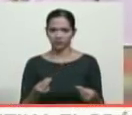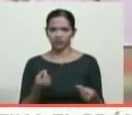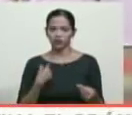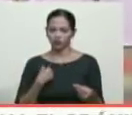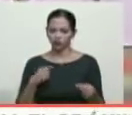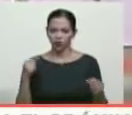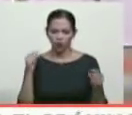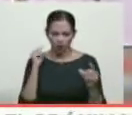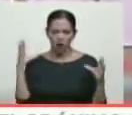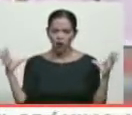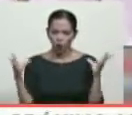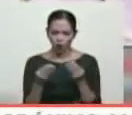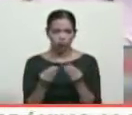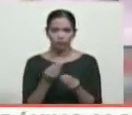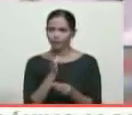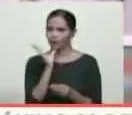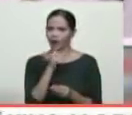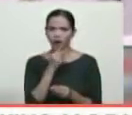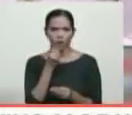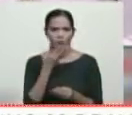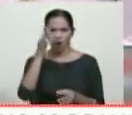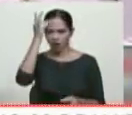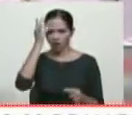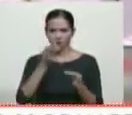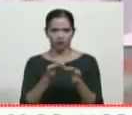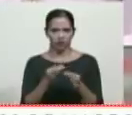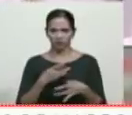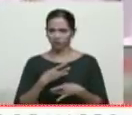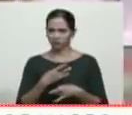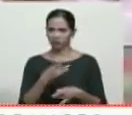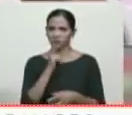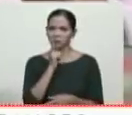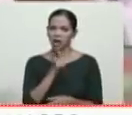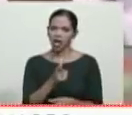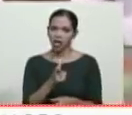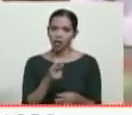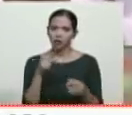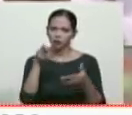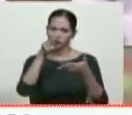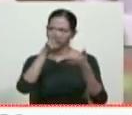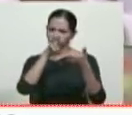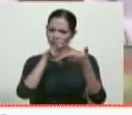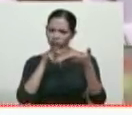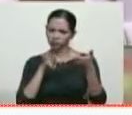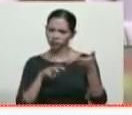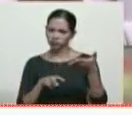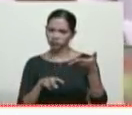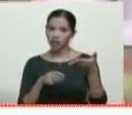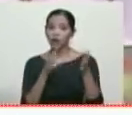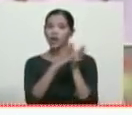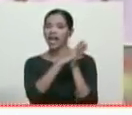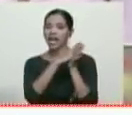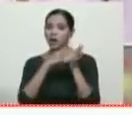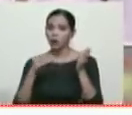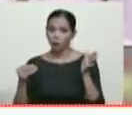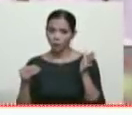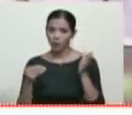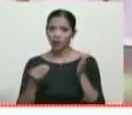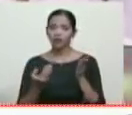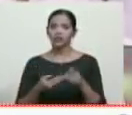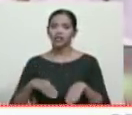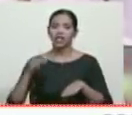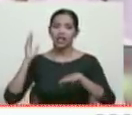hay buena fe por parte de ella, porque cuando tú revisas el informe y te das cuenta que es una copia al calco de las denuncias de